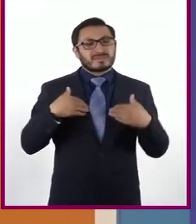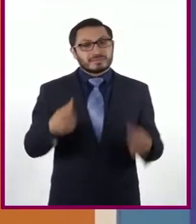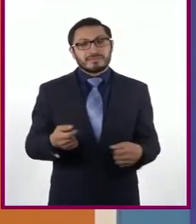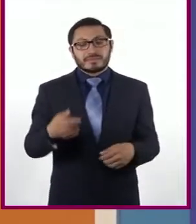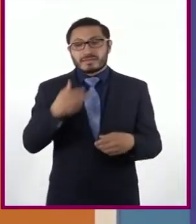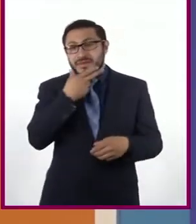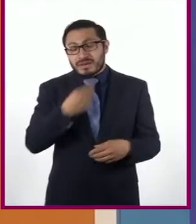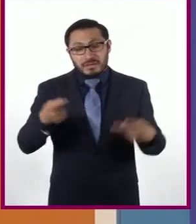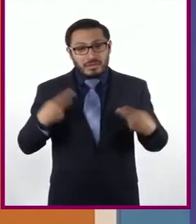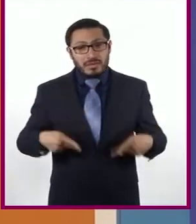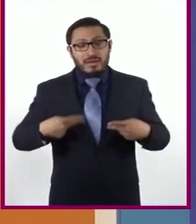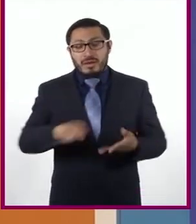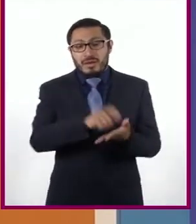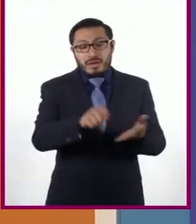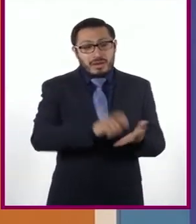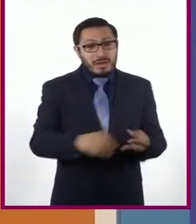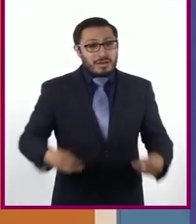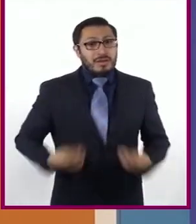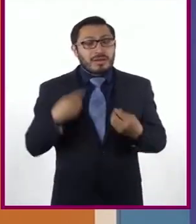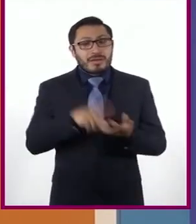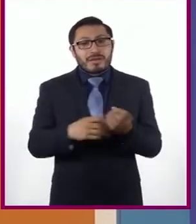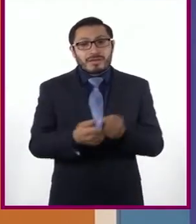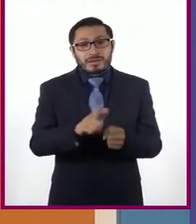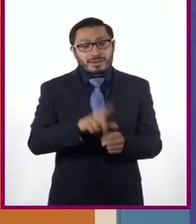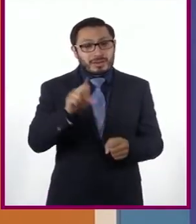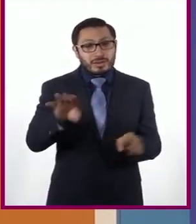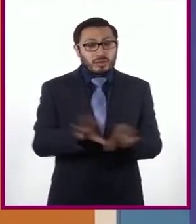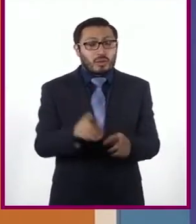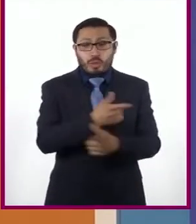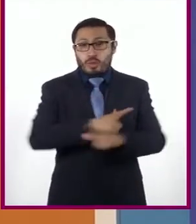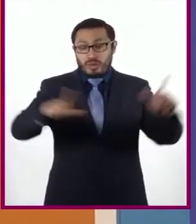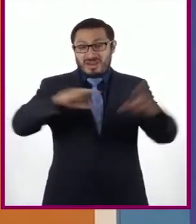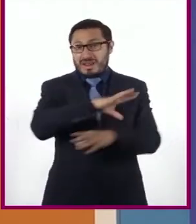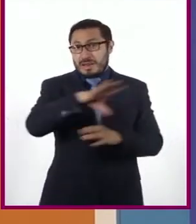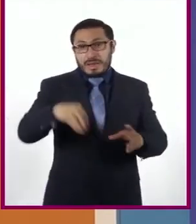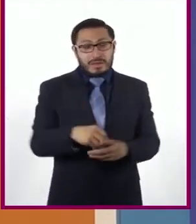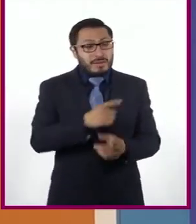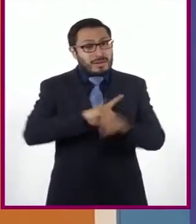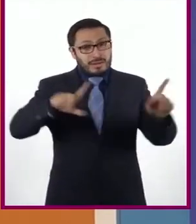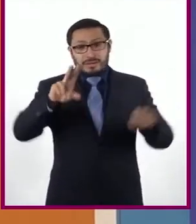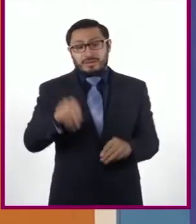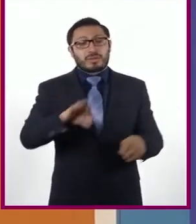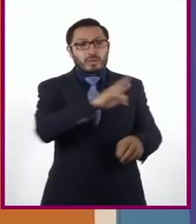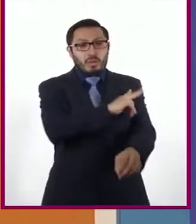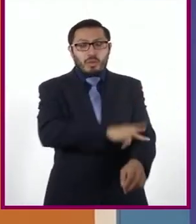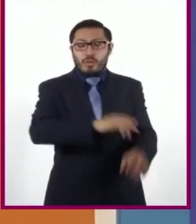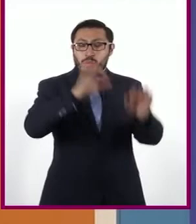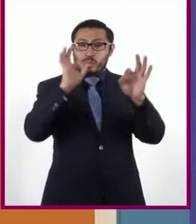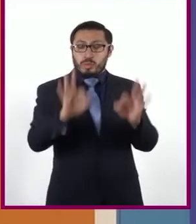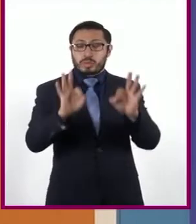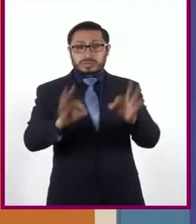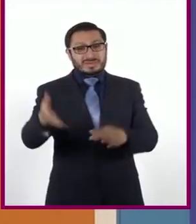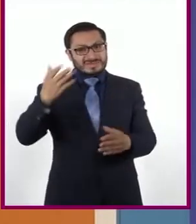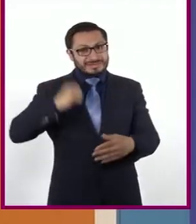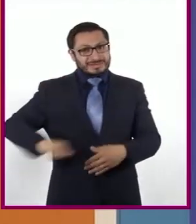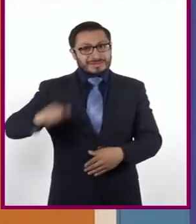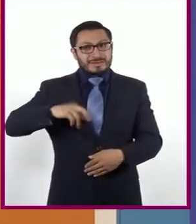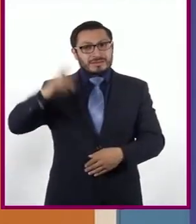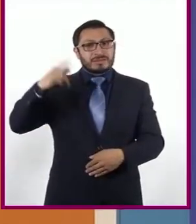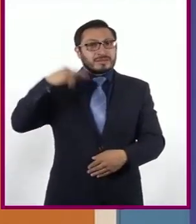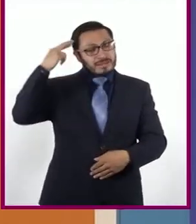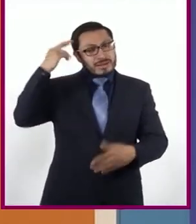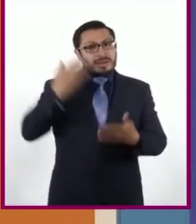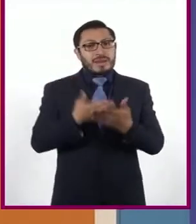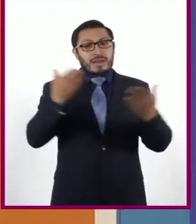que si vivimos en una sociedad no podemos ser absolutamente libres. Ese poder absoluto que tenían los reyes, de algún modo